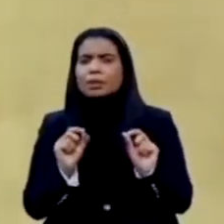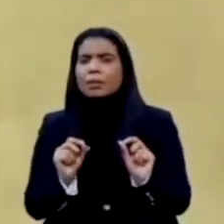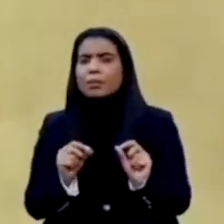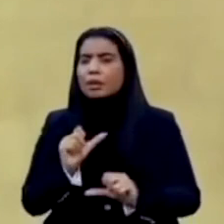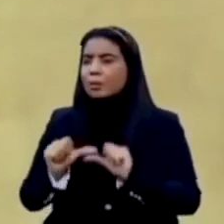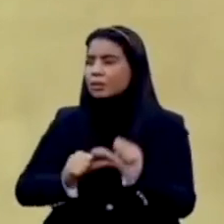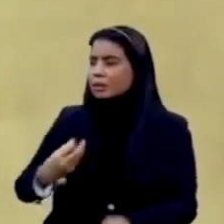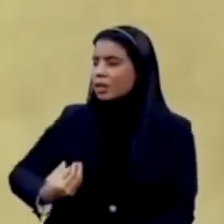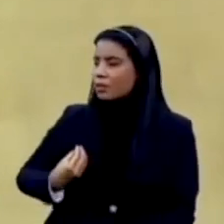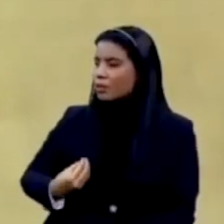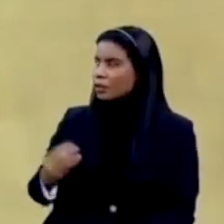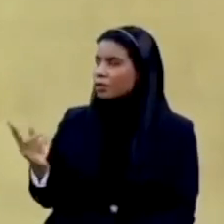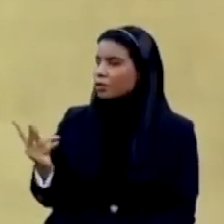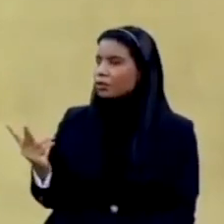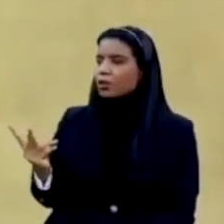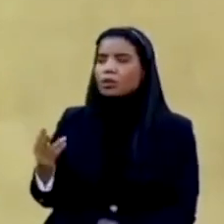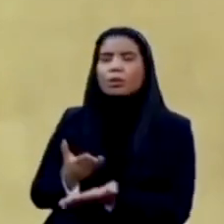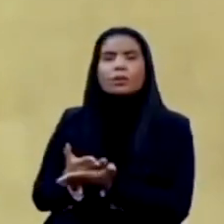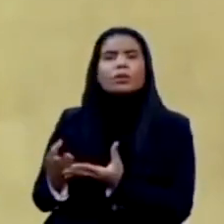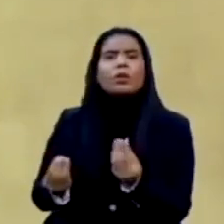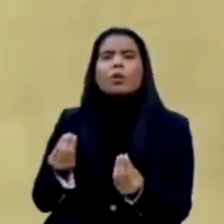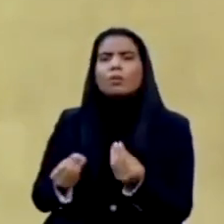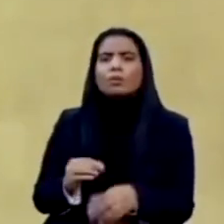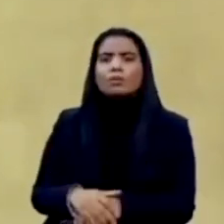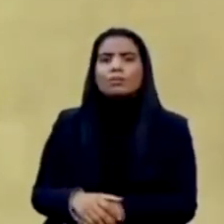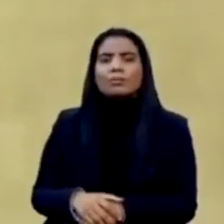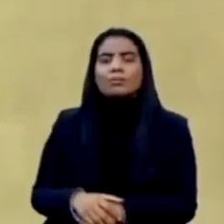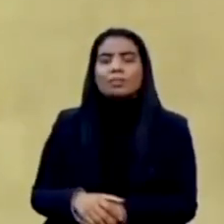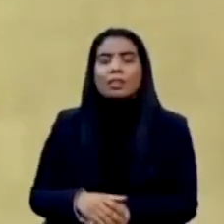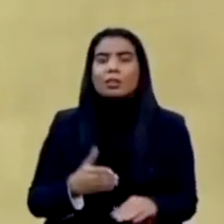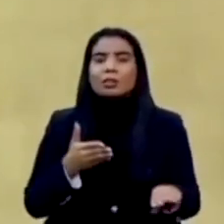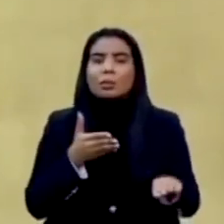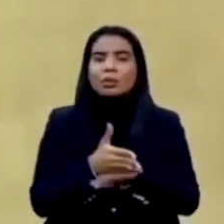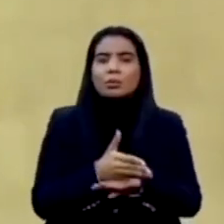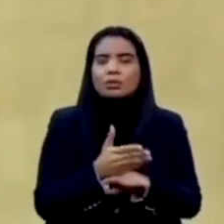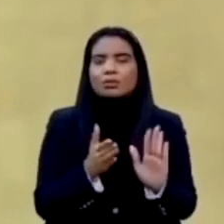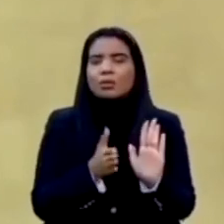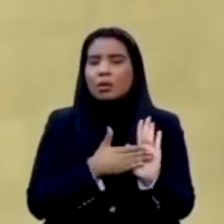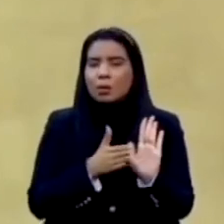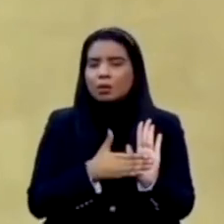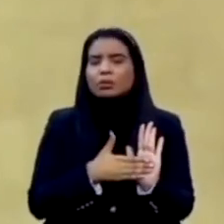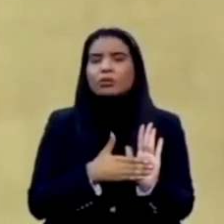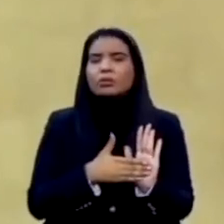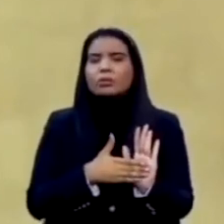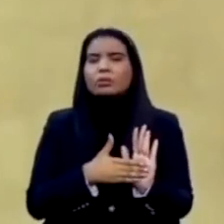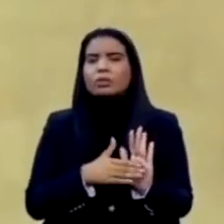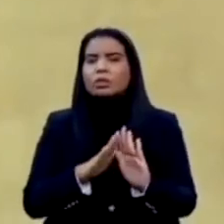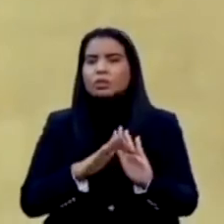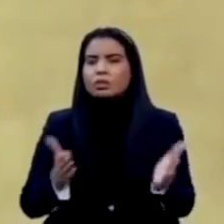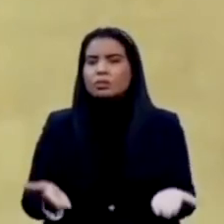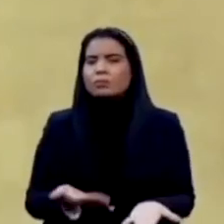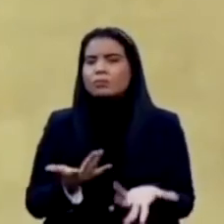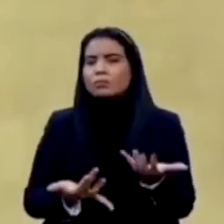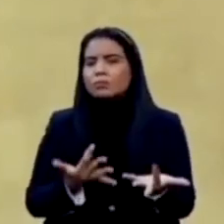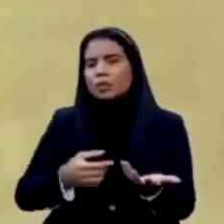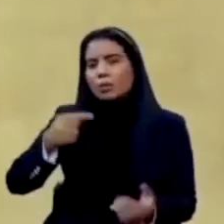de ella comenzó cuando ella agarró el sobre para hacer el sacrificio de fe en esa campaña que denominamos